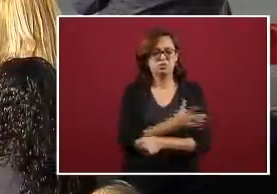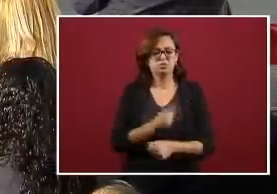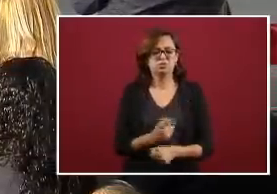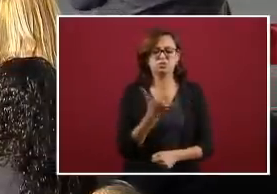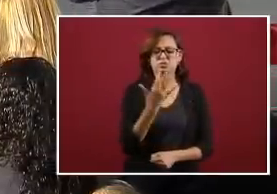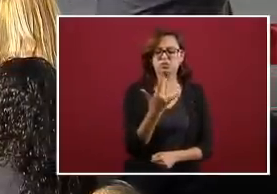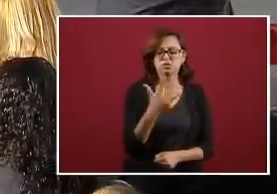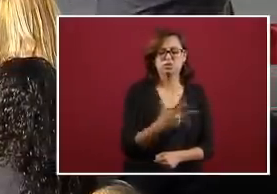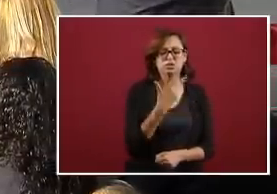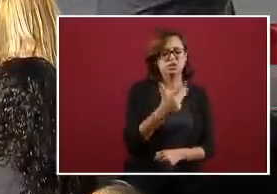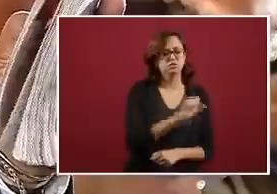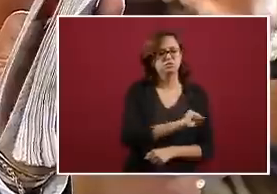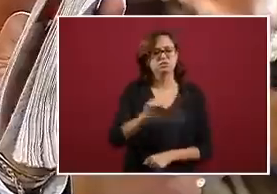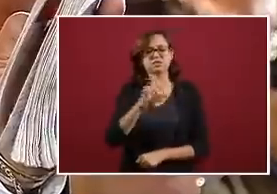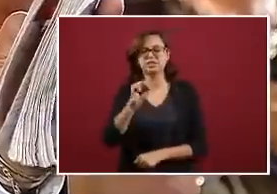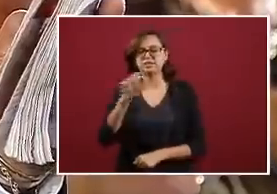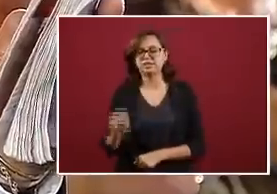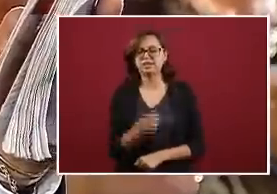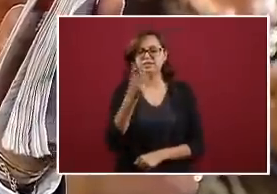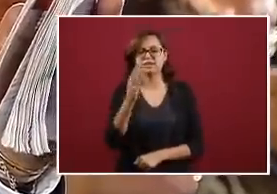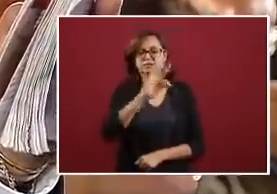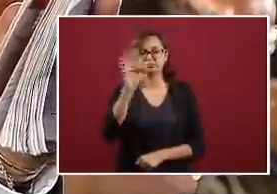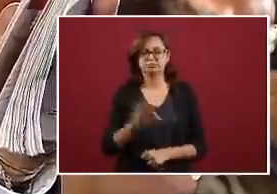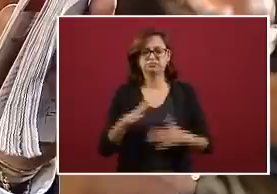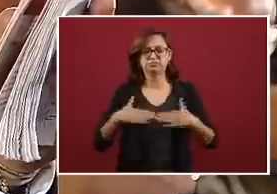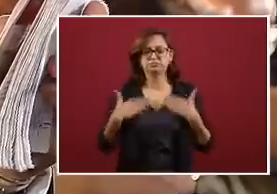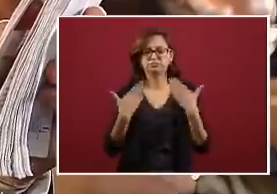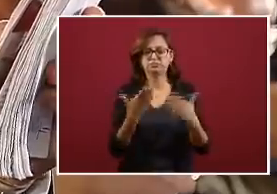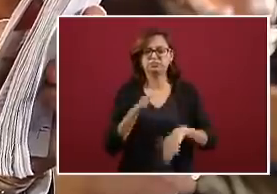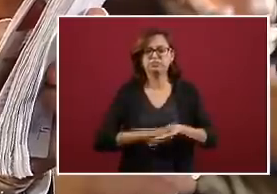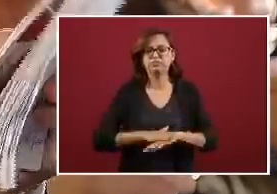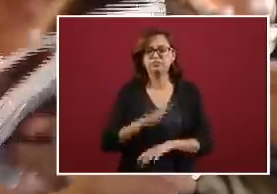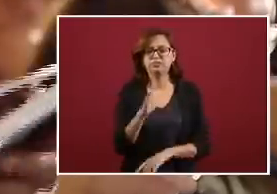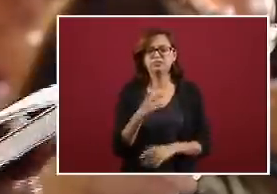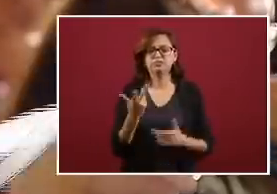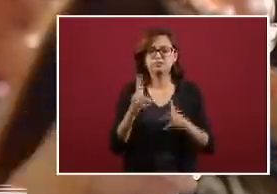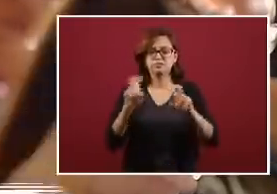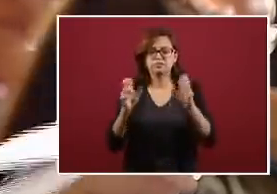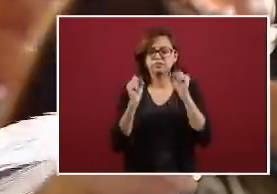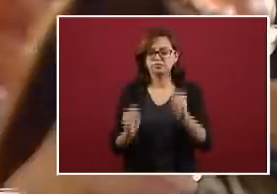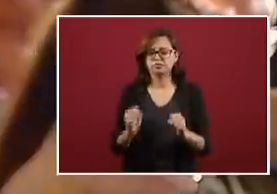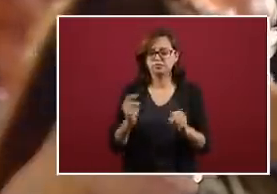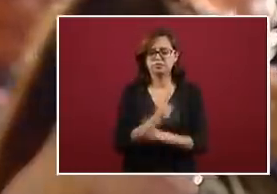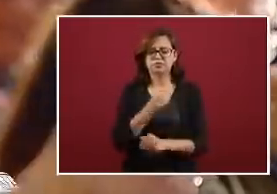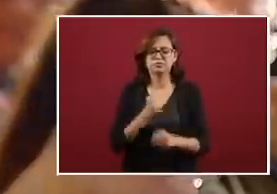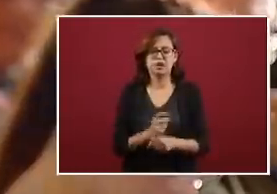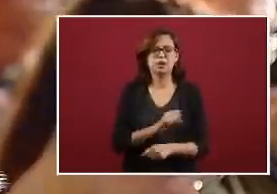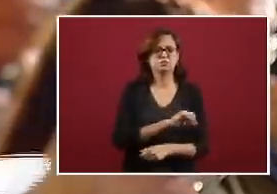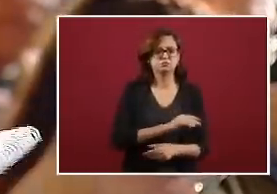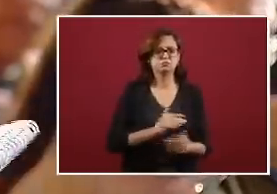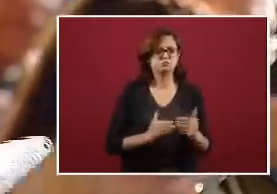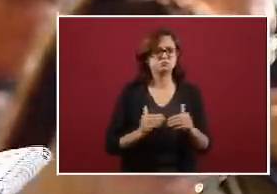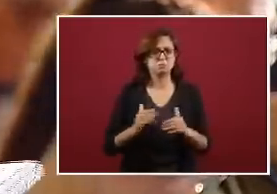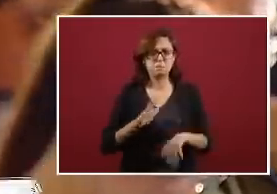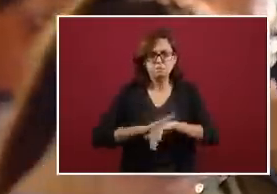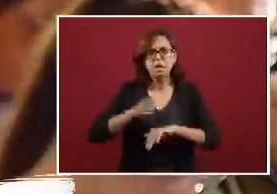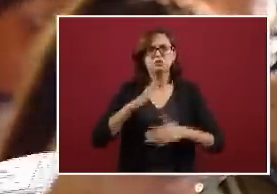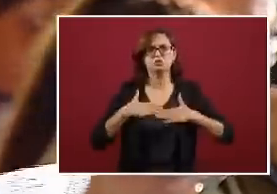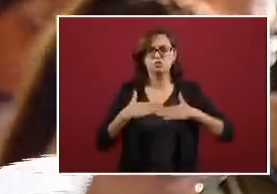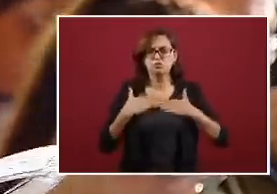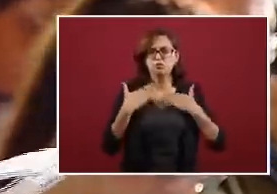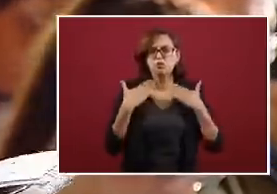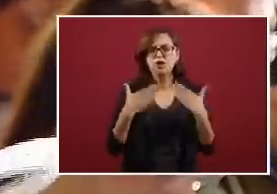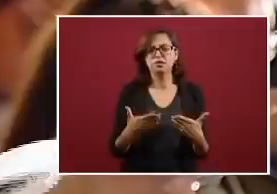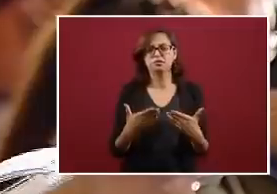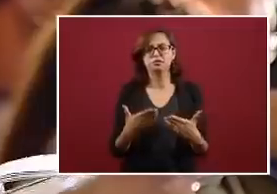al 63 y en seguridad pública pues está subiendo del 37 al 45. En fin, son cifras